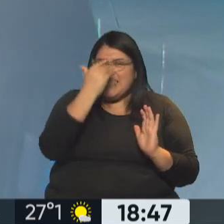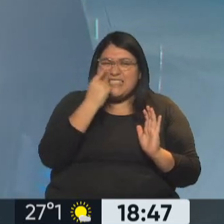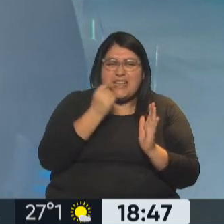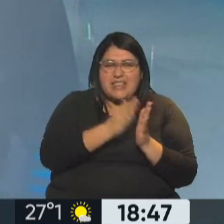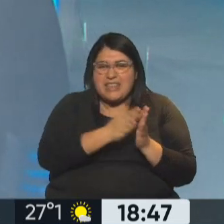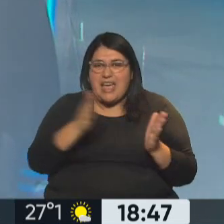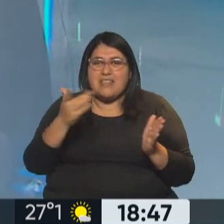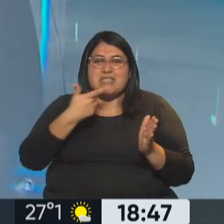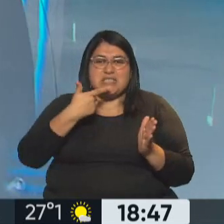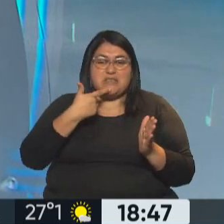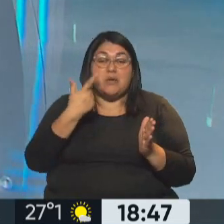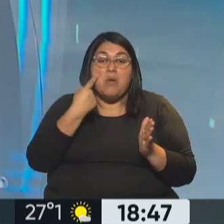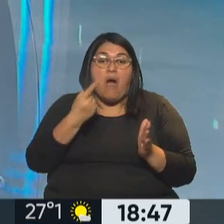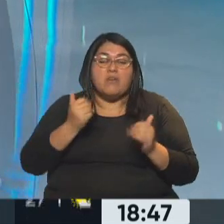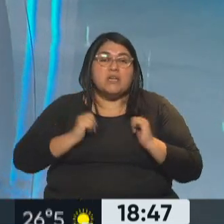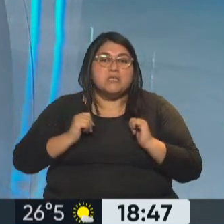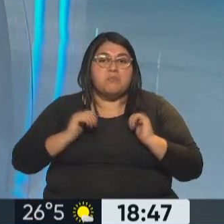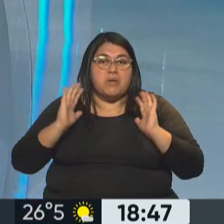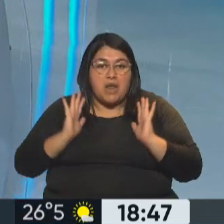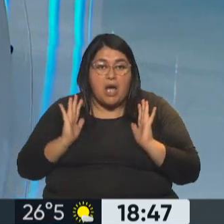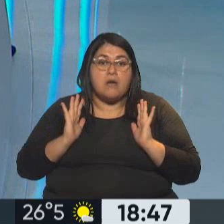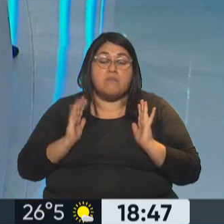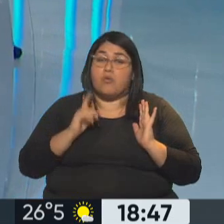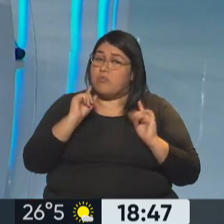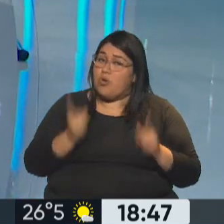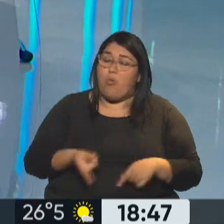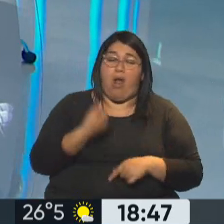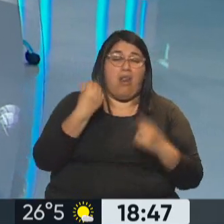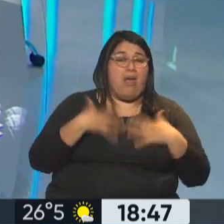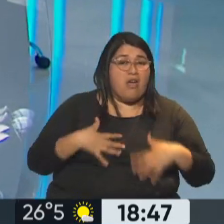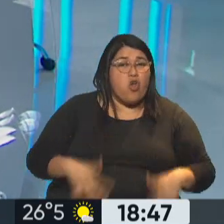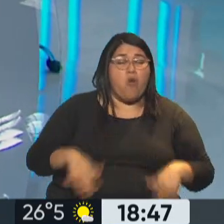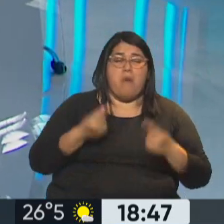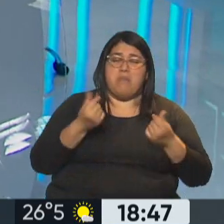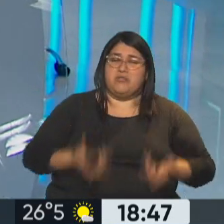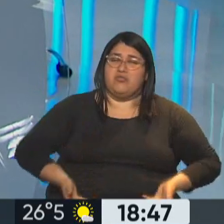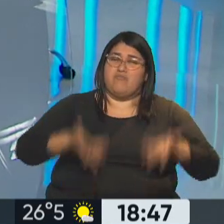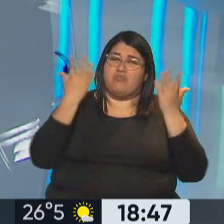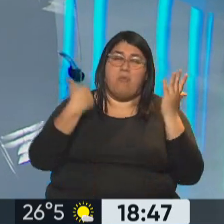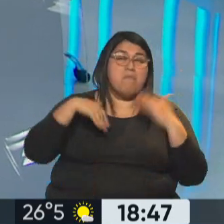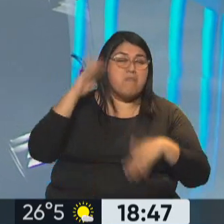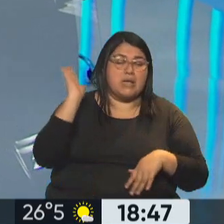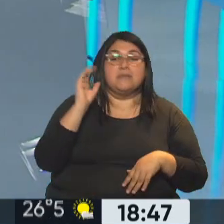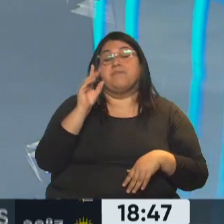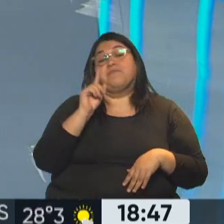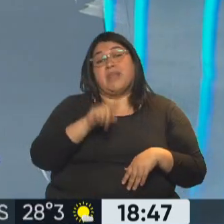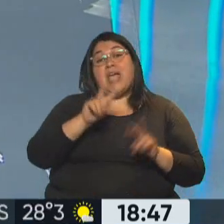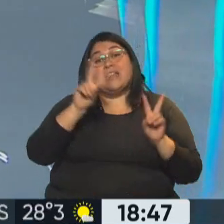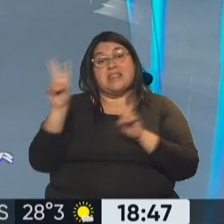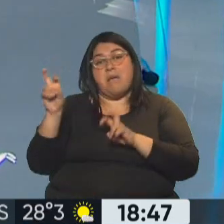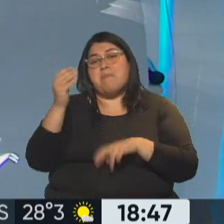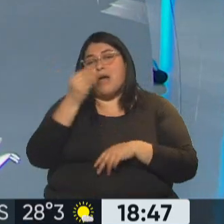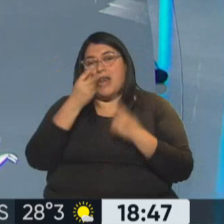de septiembre y aún así logró ser el rubro más alto. Y lo que te decía de los alimentos, lo traigo a colación de